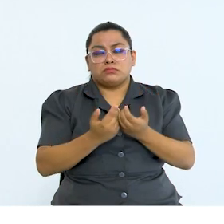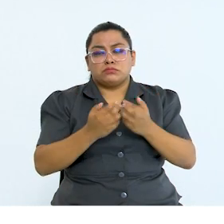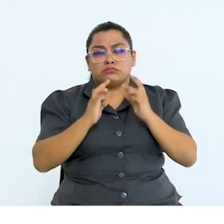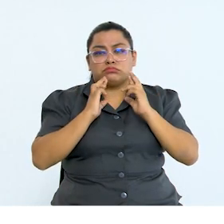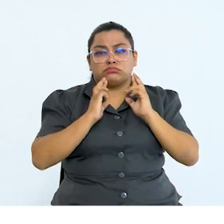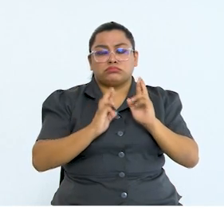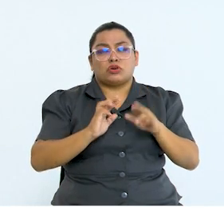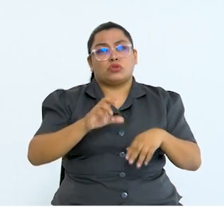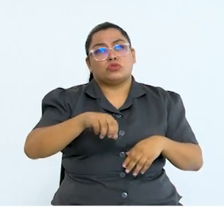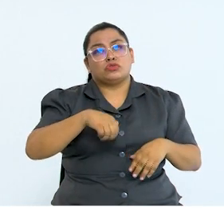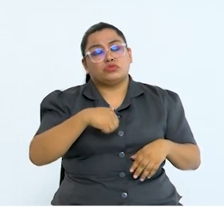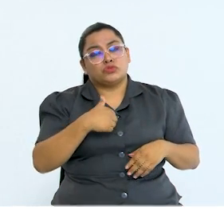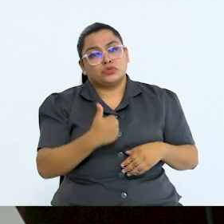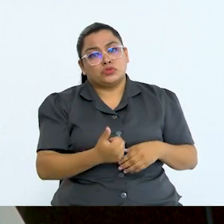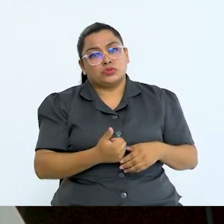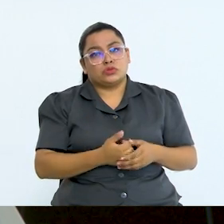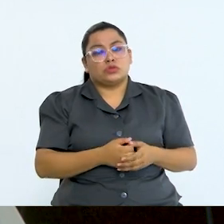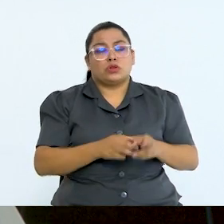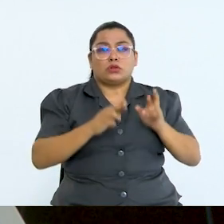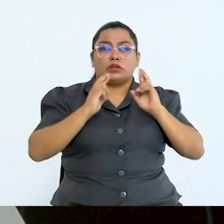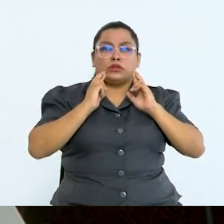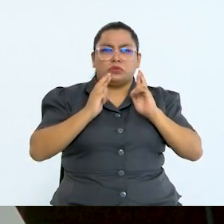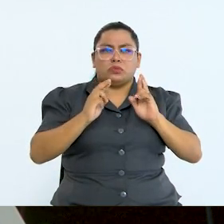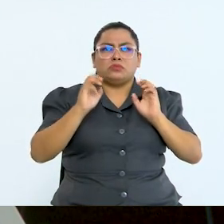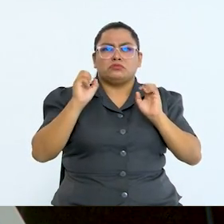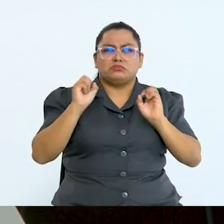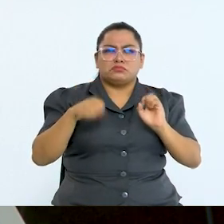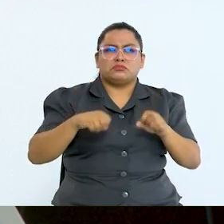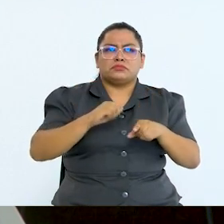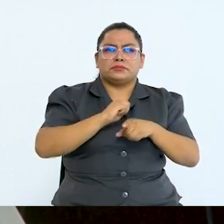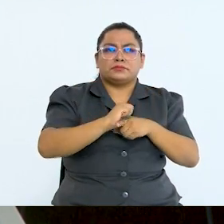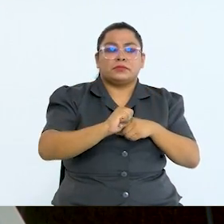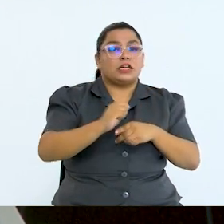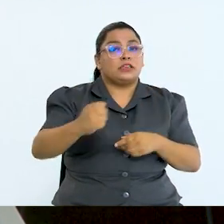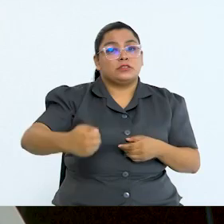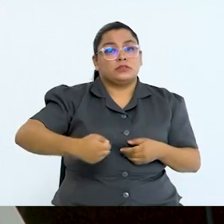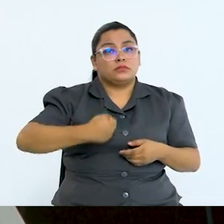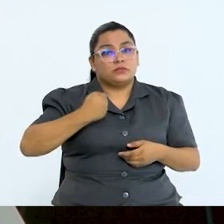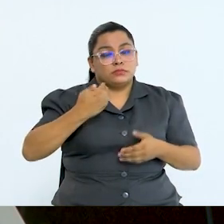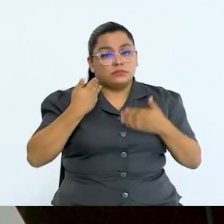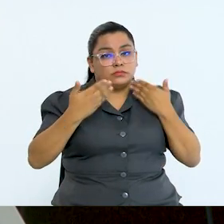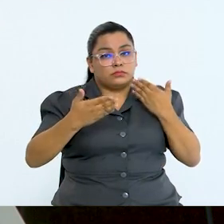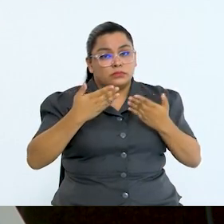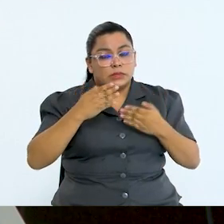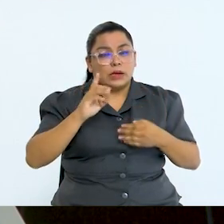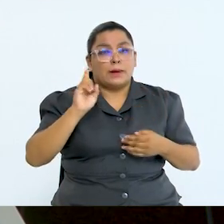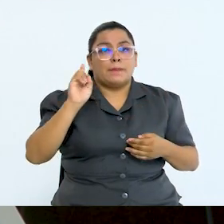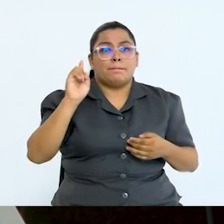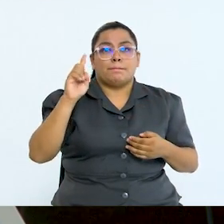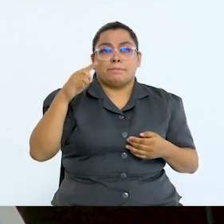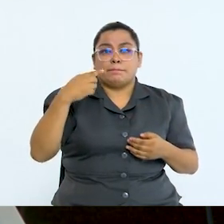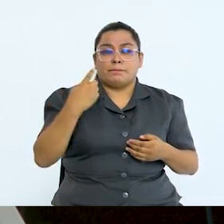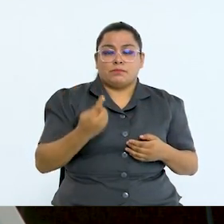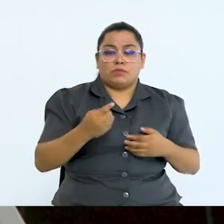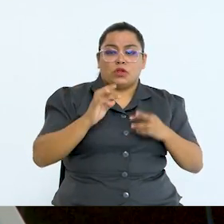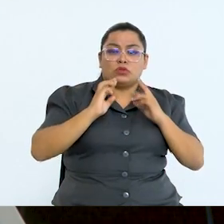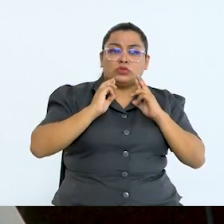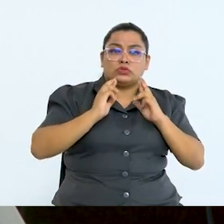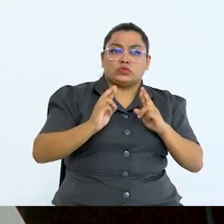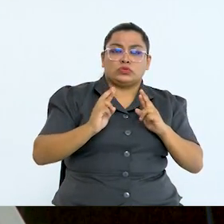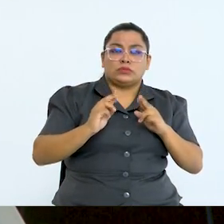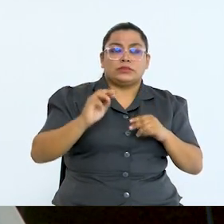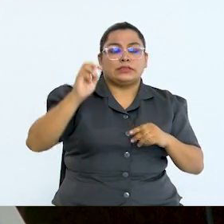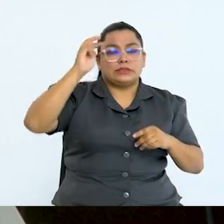en la parte de la sección resuelve. Aquí es importante mencionar que el primer ítem de la sección resuelve se corresponde